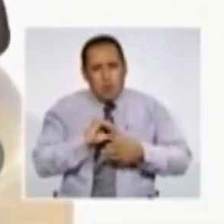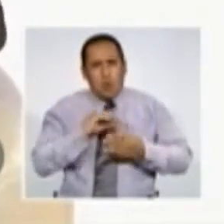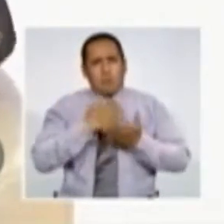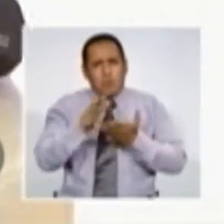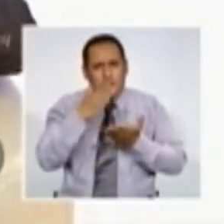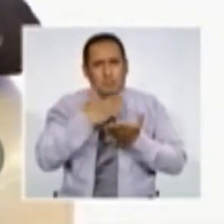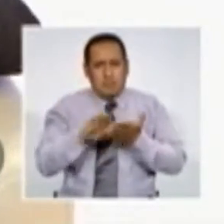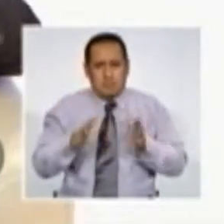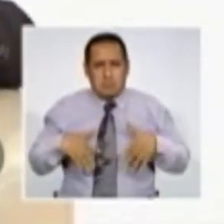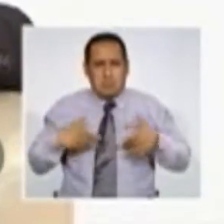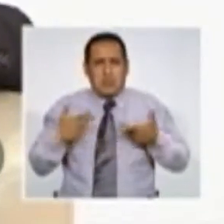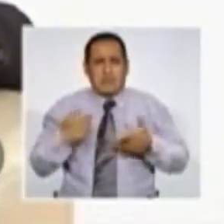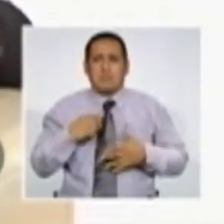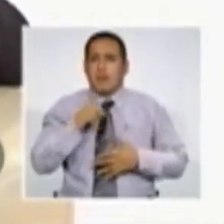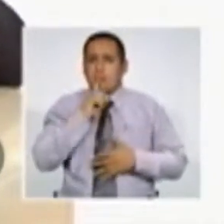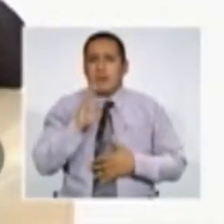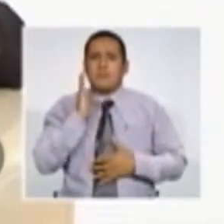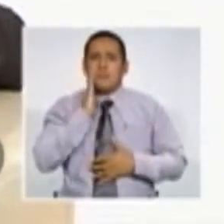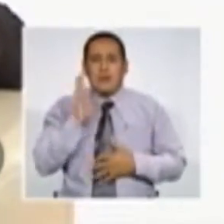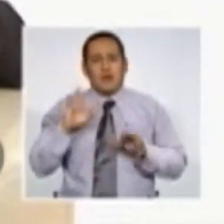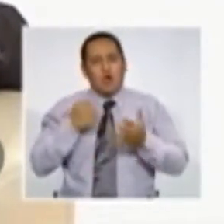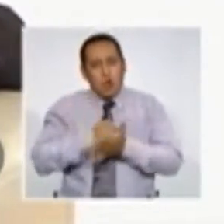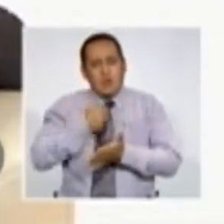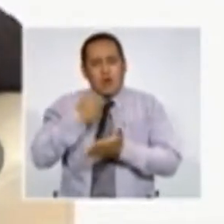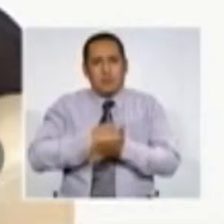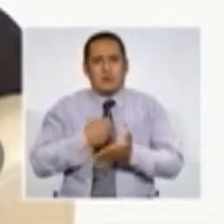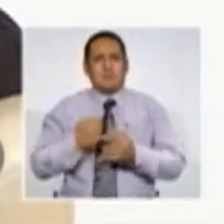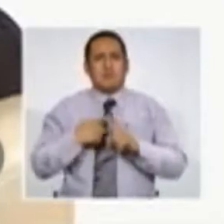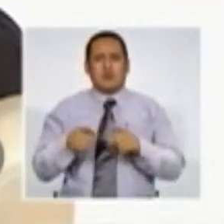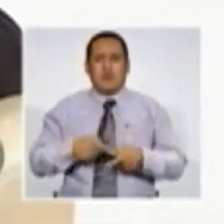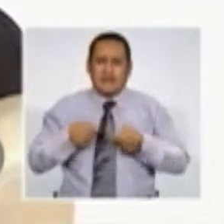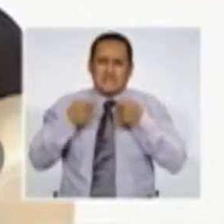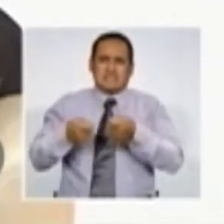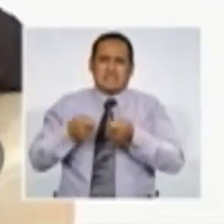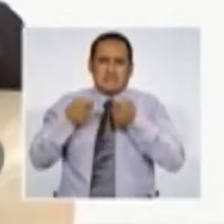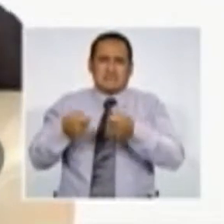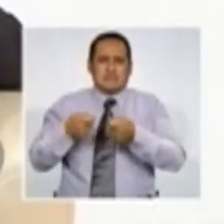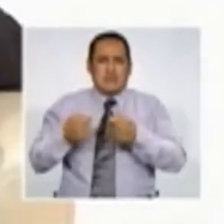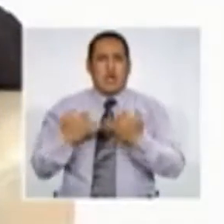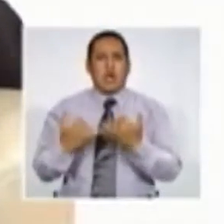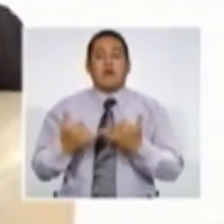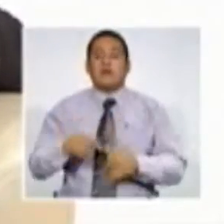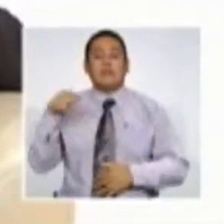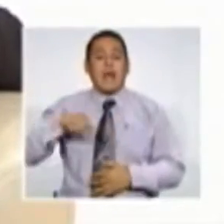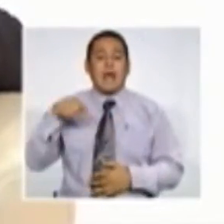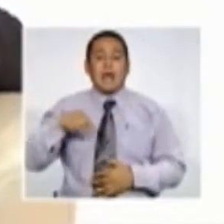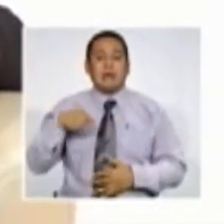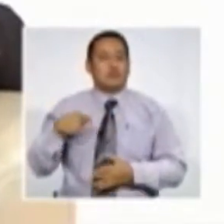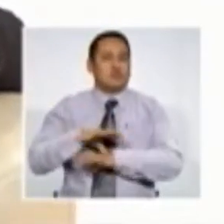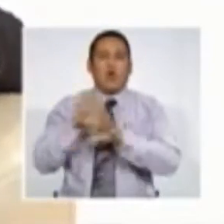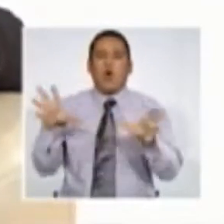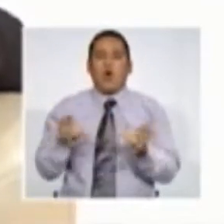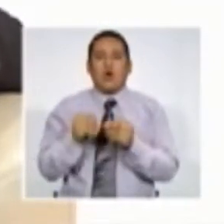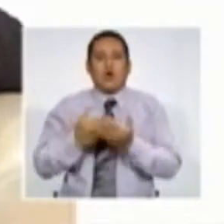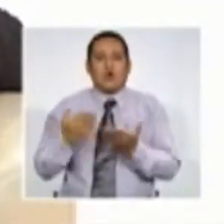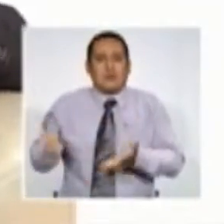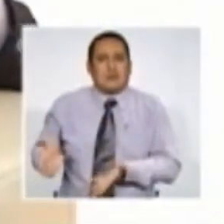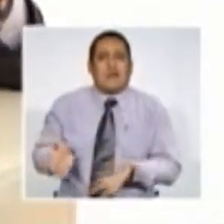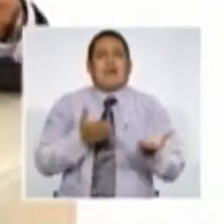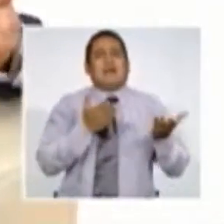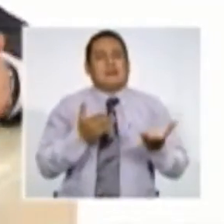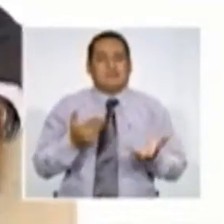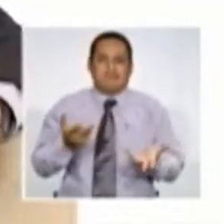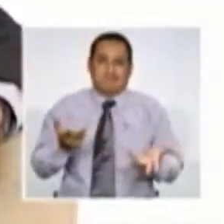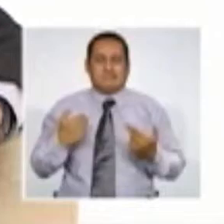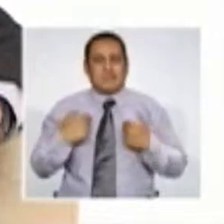¿no? 20 hojas y poco a poco, en la medida que el padre de familia pueda ir comprando. Pero no exigirle de una sola vez al principio de año todos